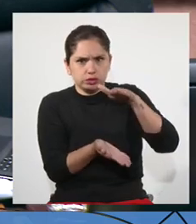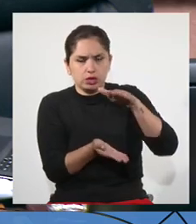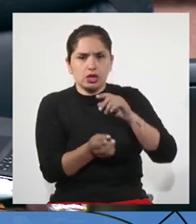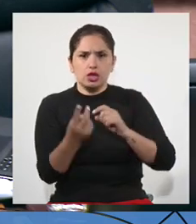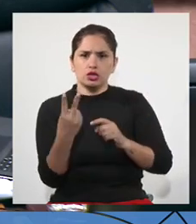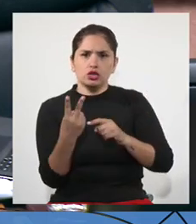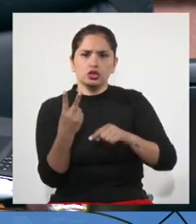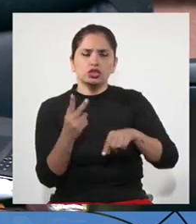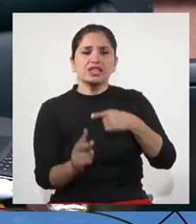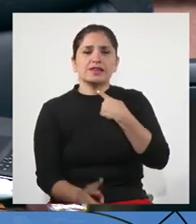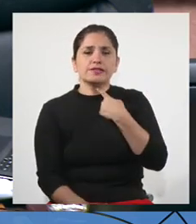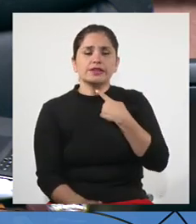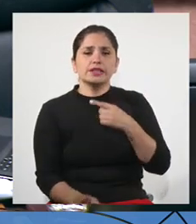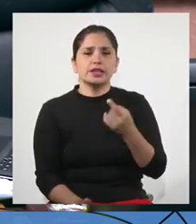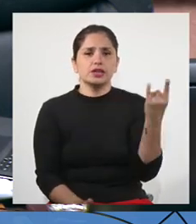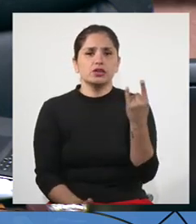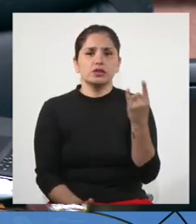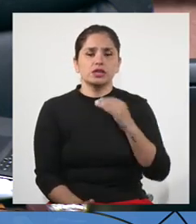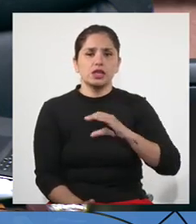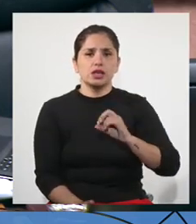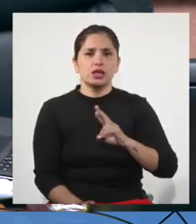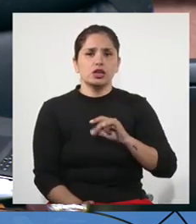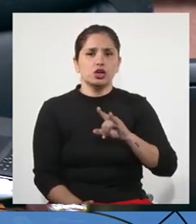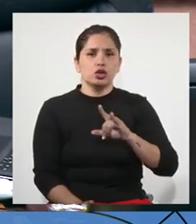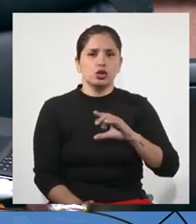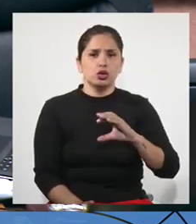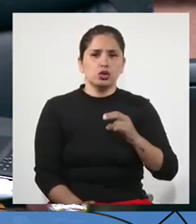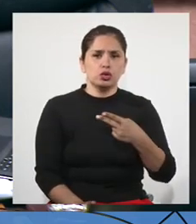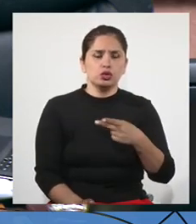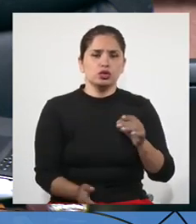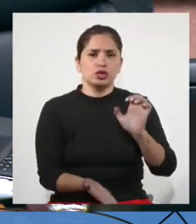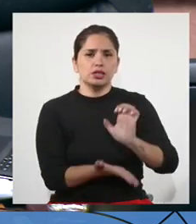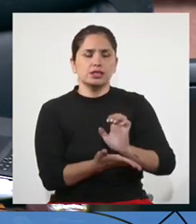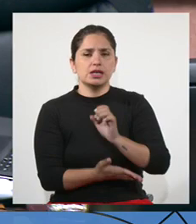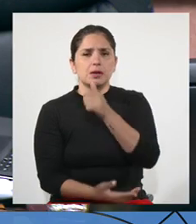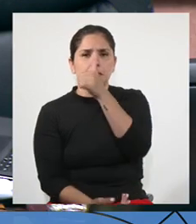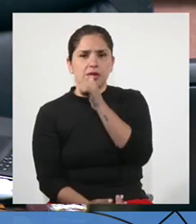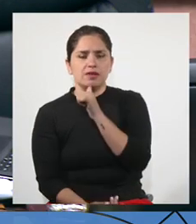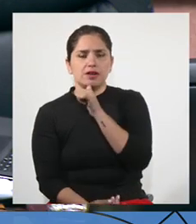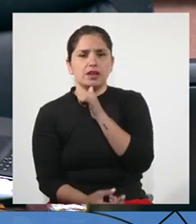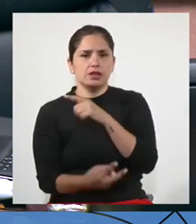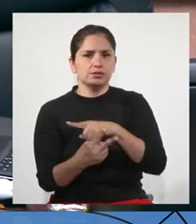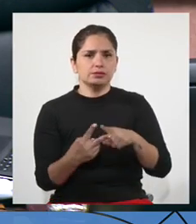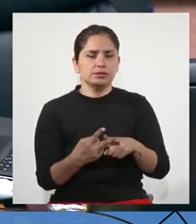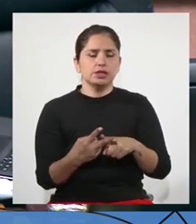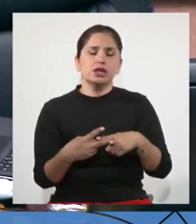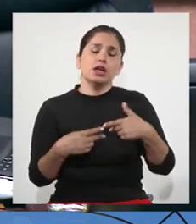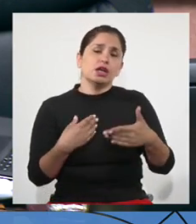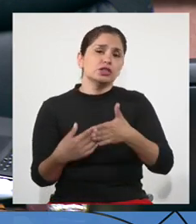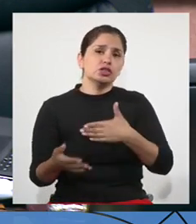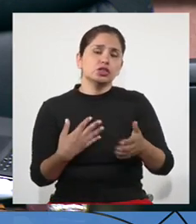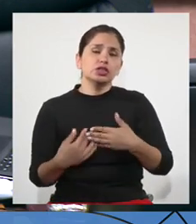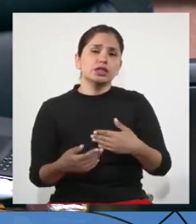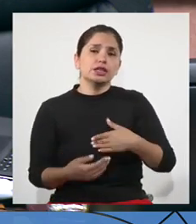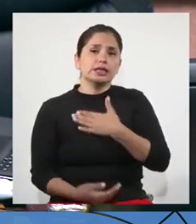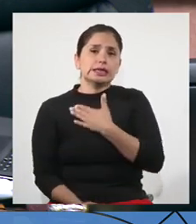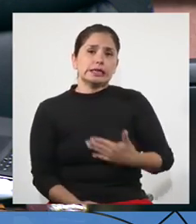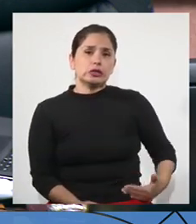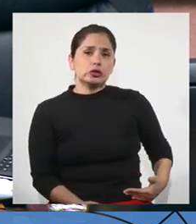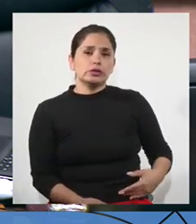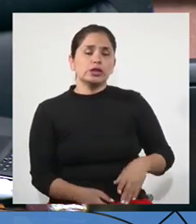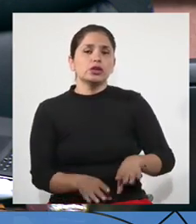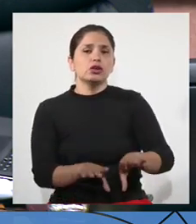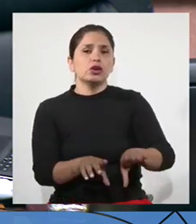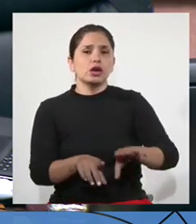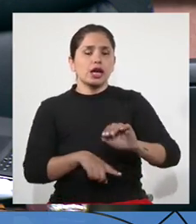afecta a las universidades del Consejo de Rectores, a las universidades estatales, y otras a las privadas del Consejo de Rectores, en donde el Ejecutivo recogió una